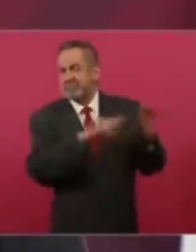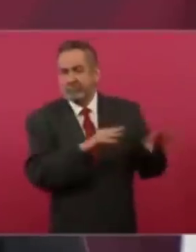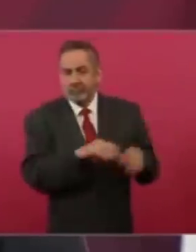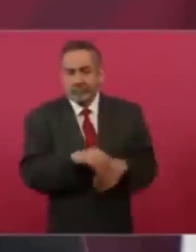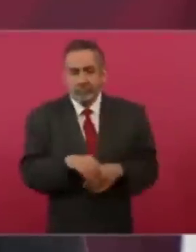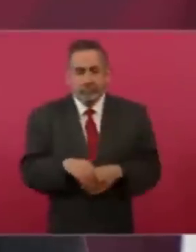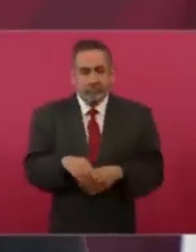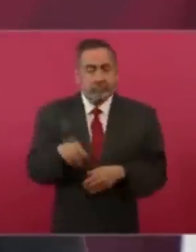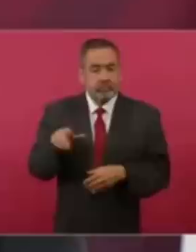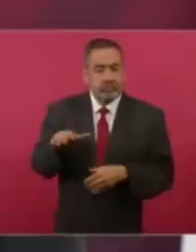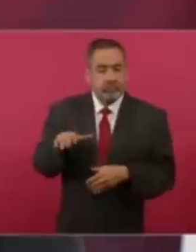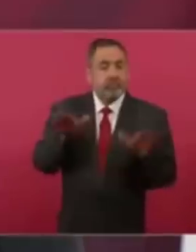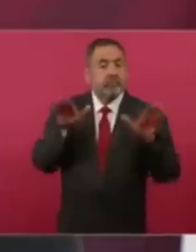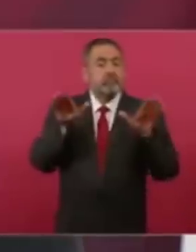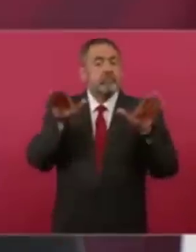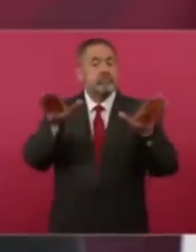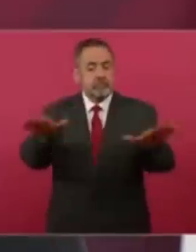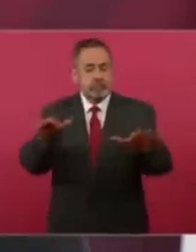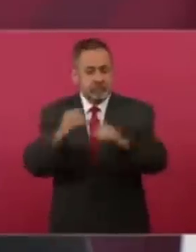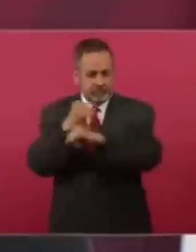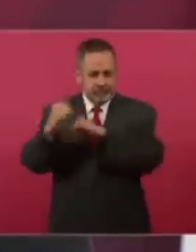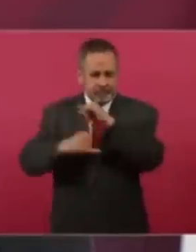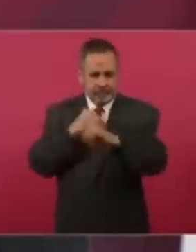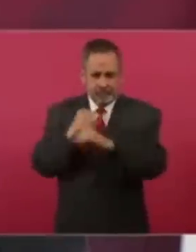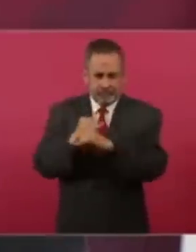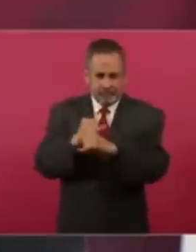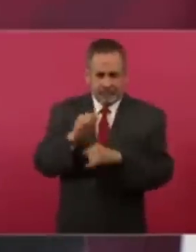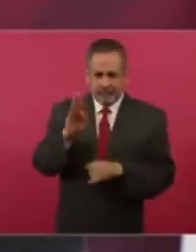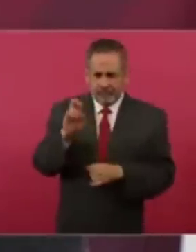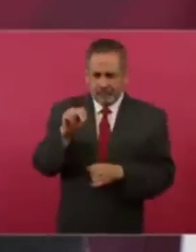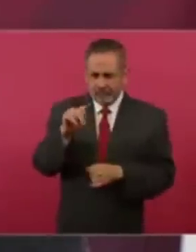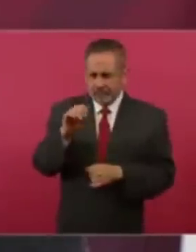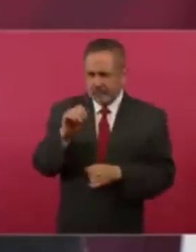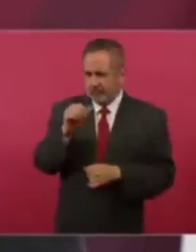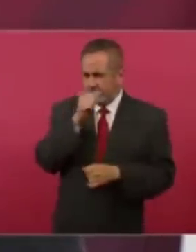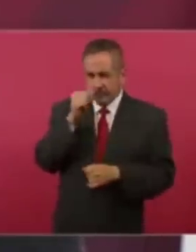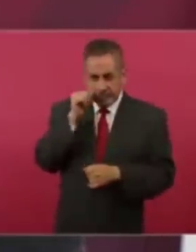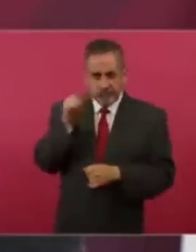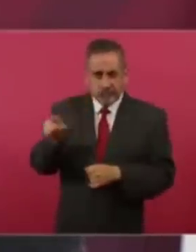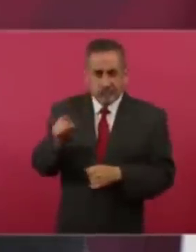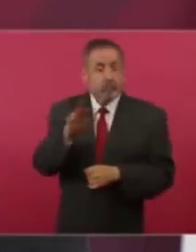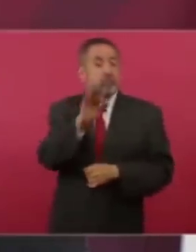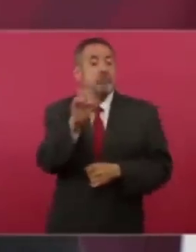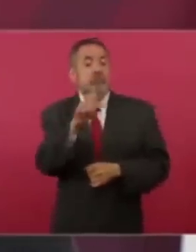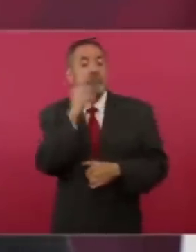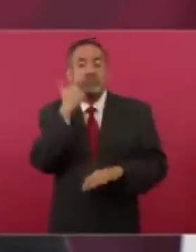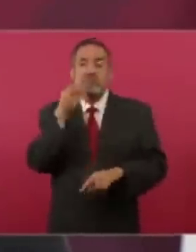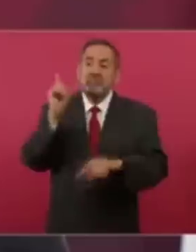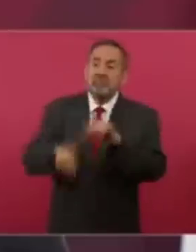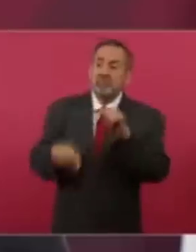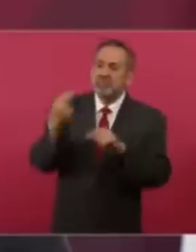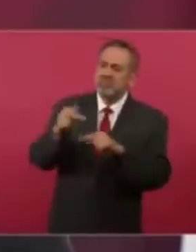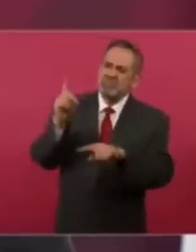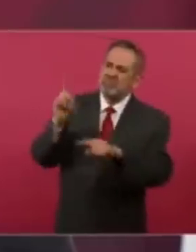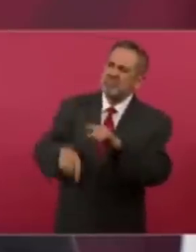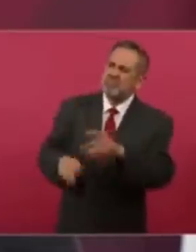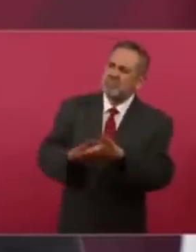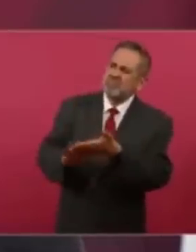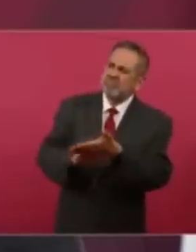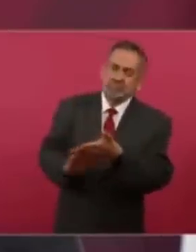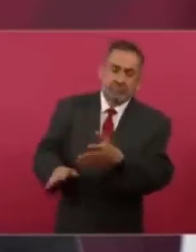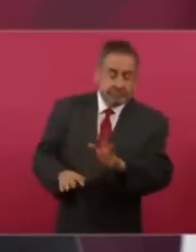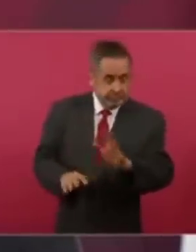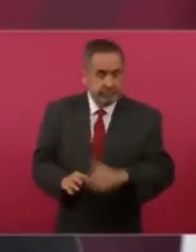hasta quitarle el nombre al aeropuerto de la Ciudad de México. que no se llamara Benito Juárez.